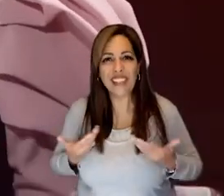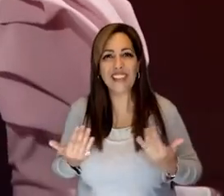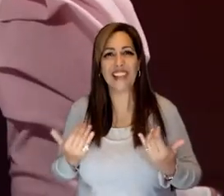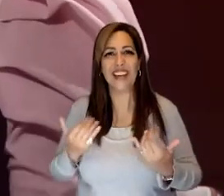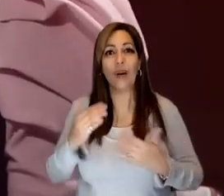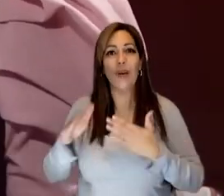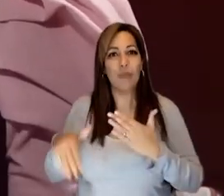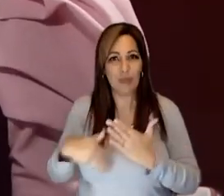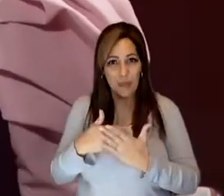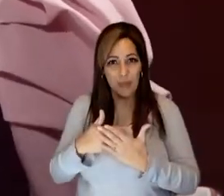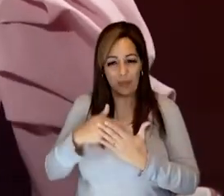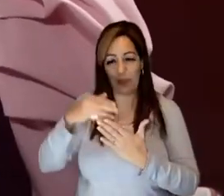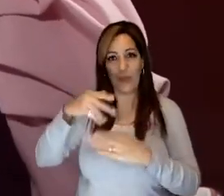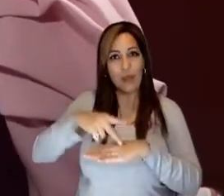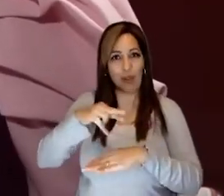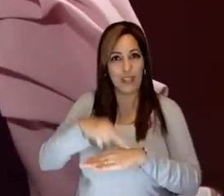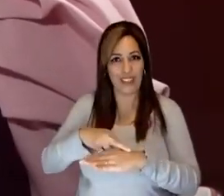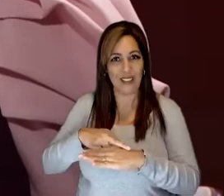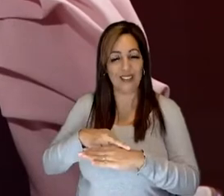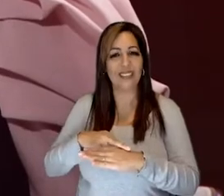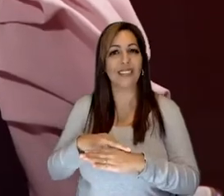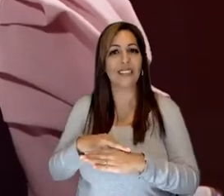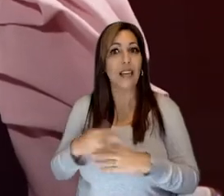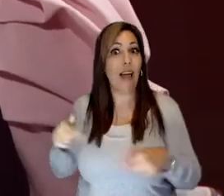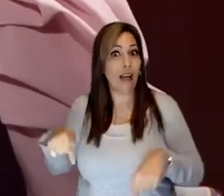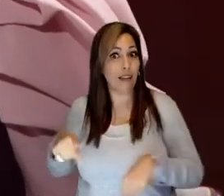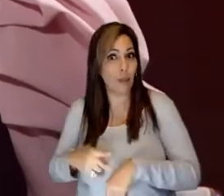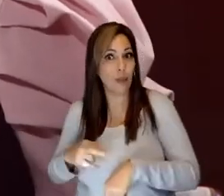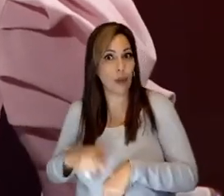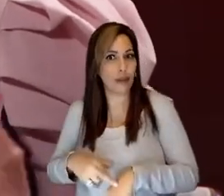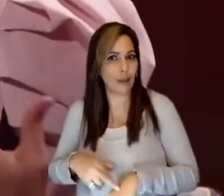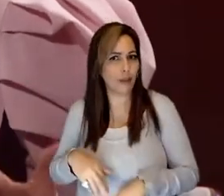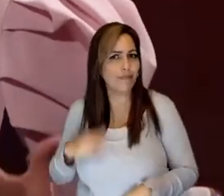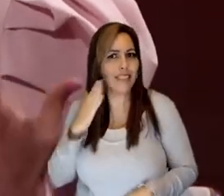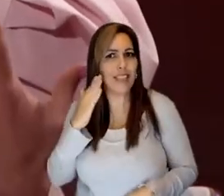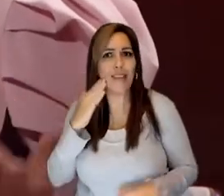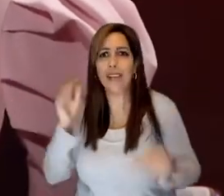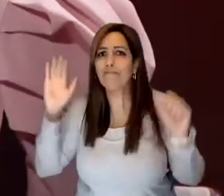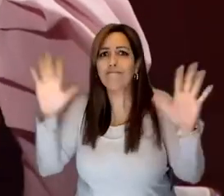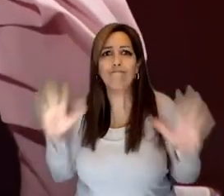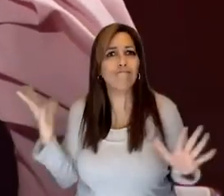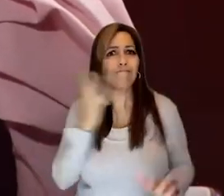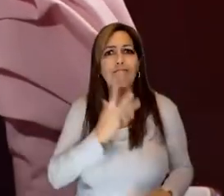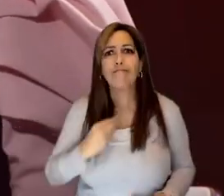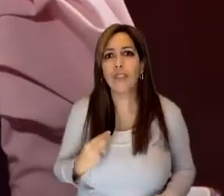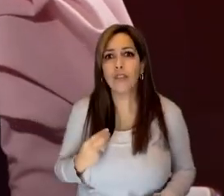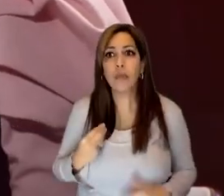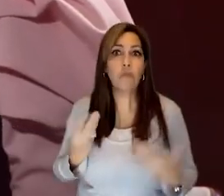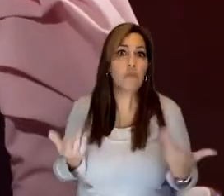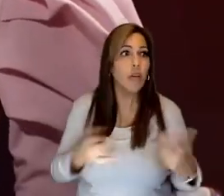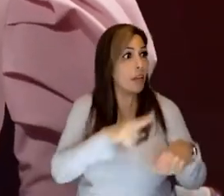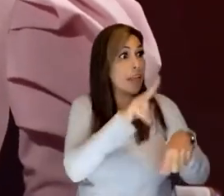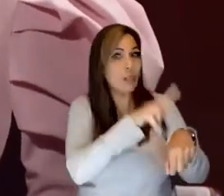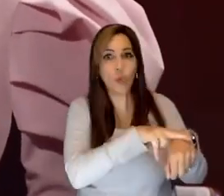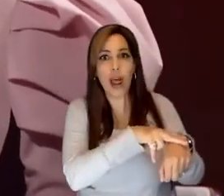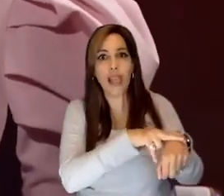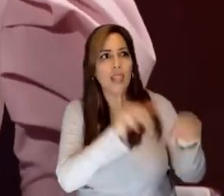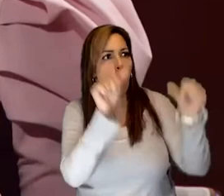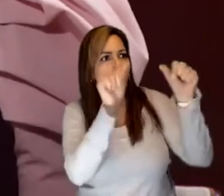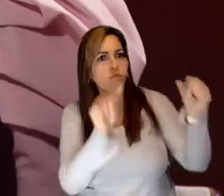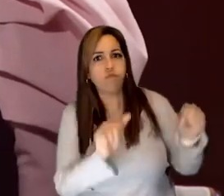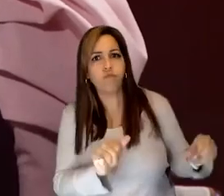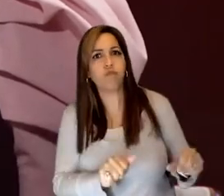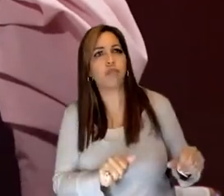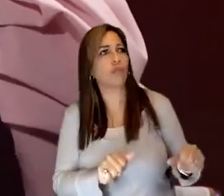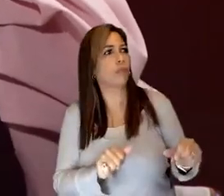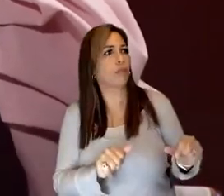Bienvenidos a otro programa más de Todos por Puerto Rico. Aquí en la isla, de hecho, existen lugares maravillosos que ya sea por su naturaleza o